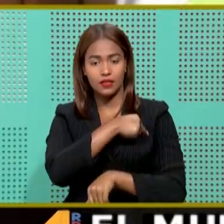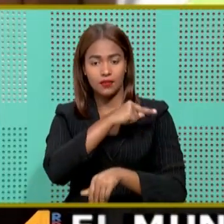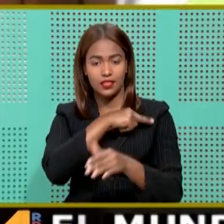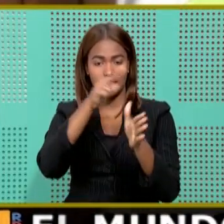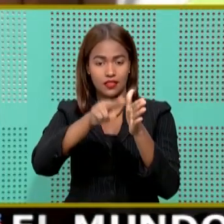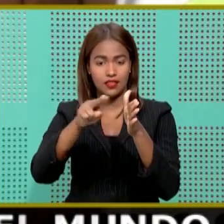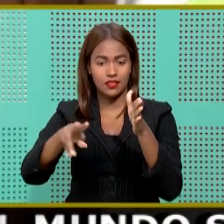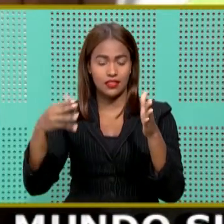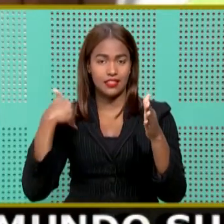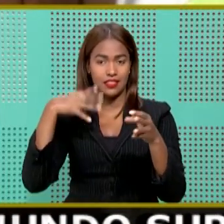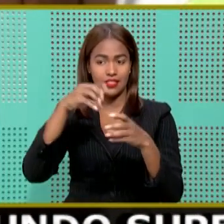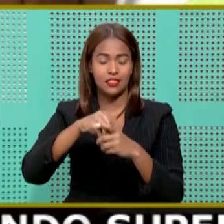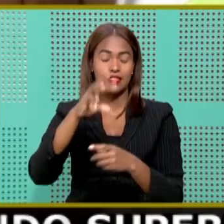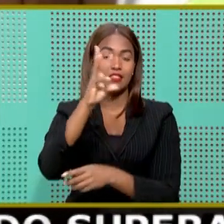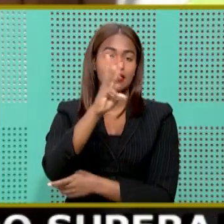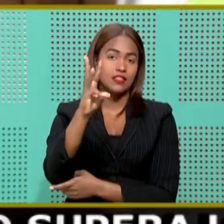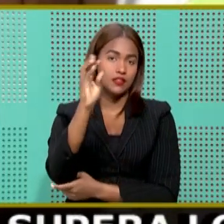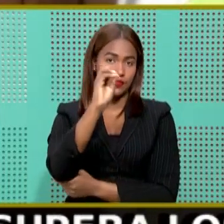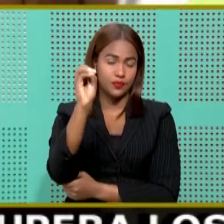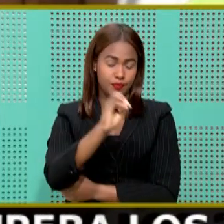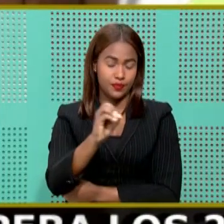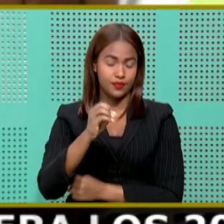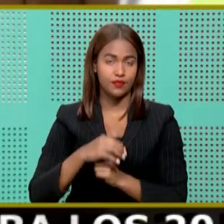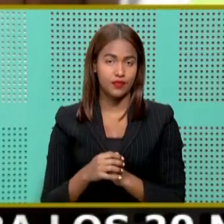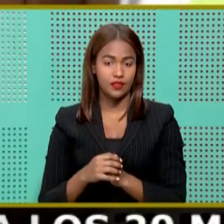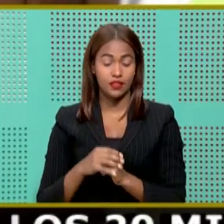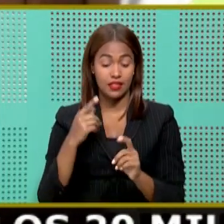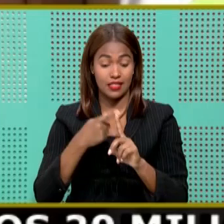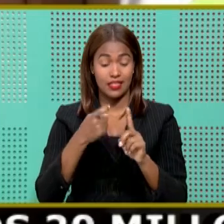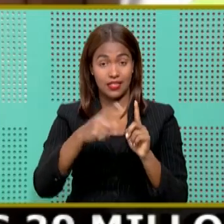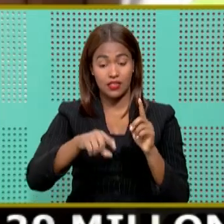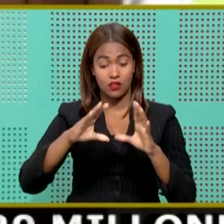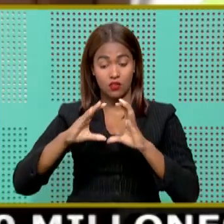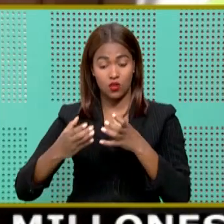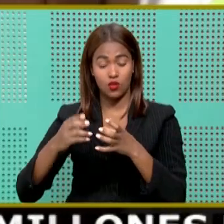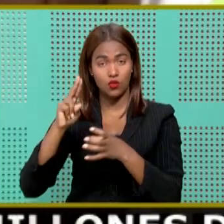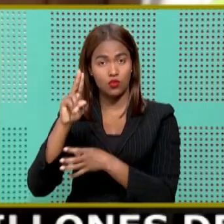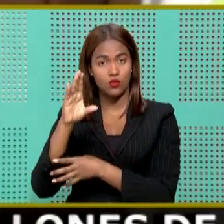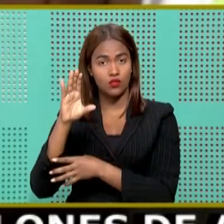hoy en 66% y de las UCI en